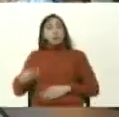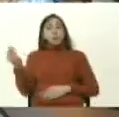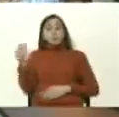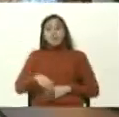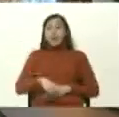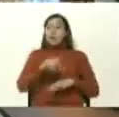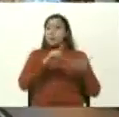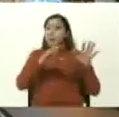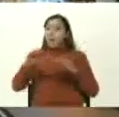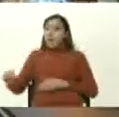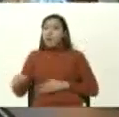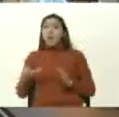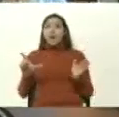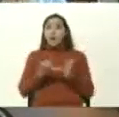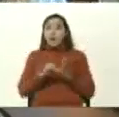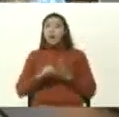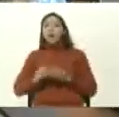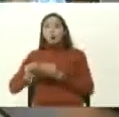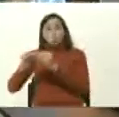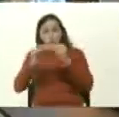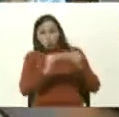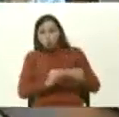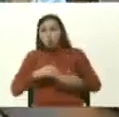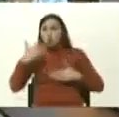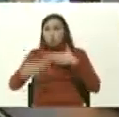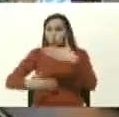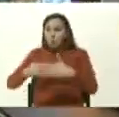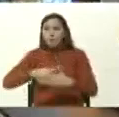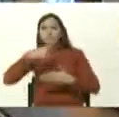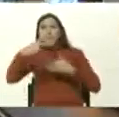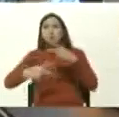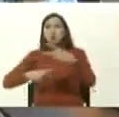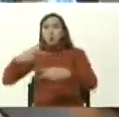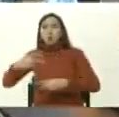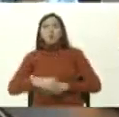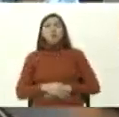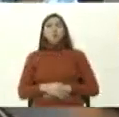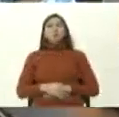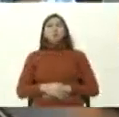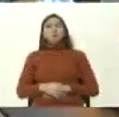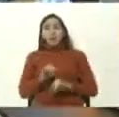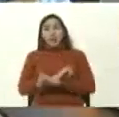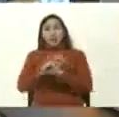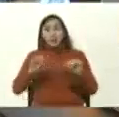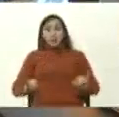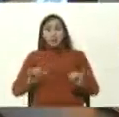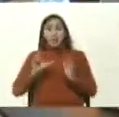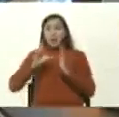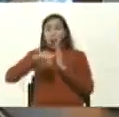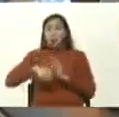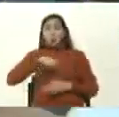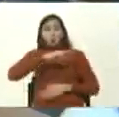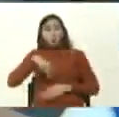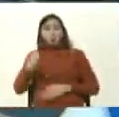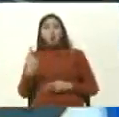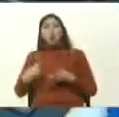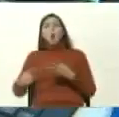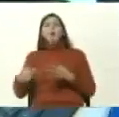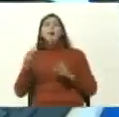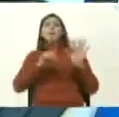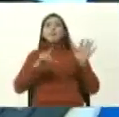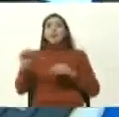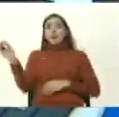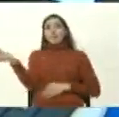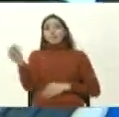60 instituciones en proceso de intervención. Y al culminar esas 60 instituciones, hermano vicepresidenta, vamos a ir a otras 60 más.